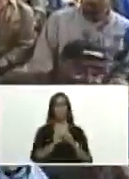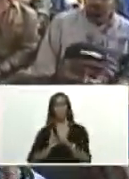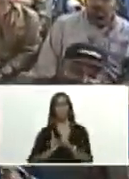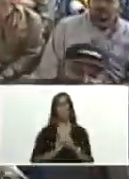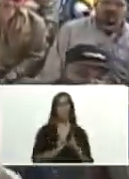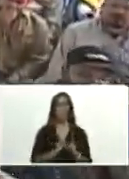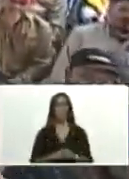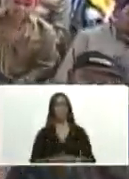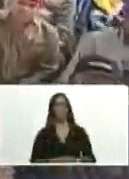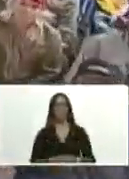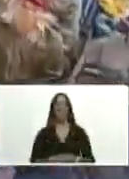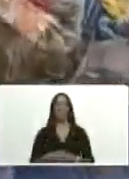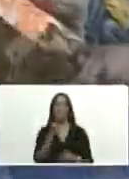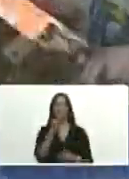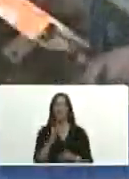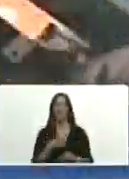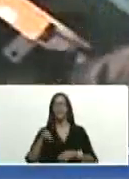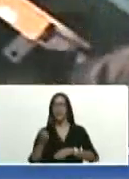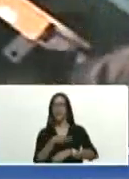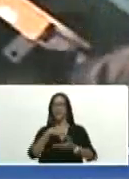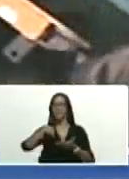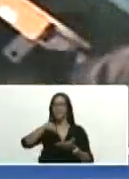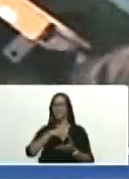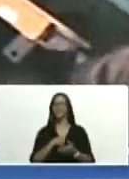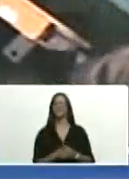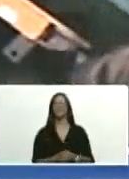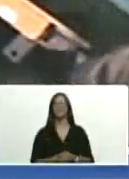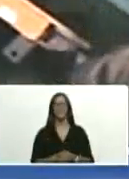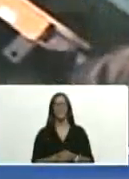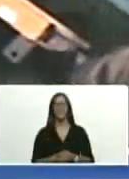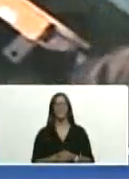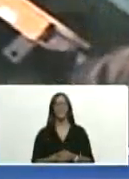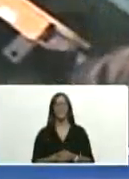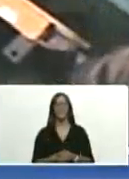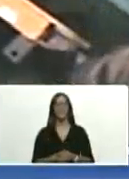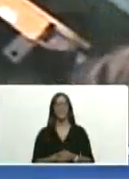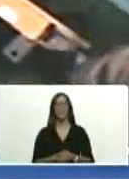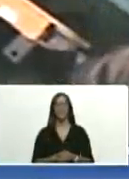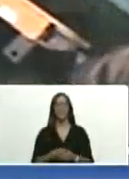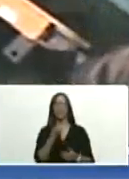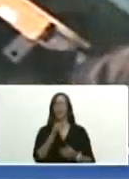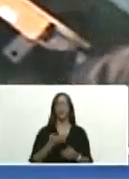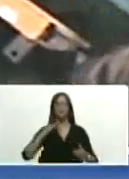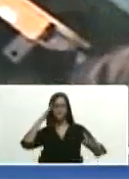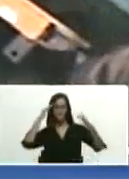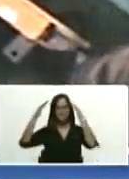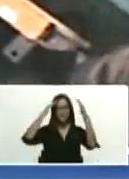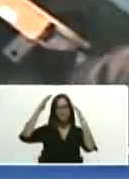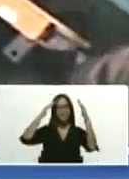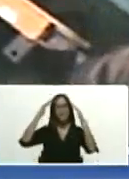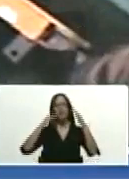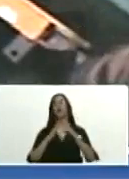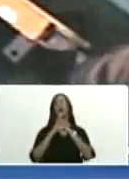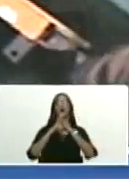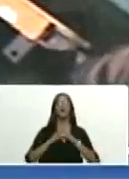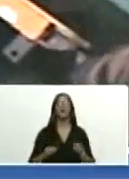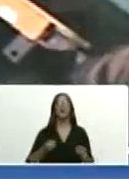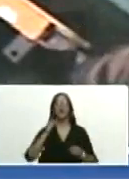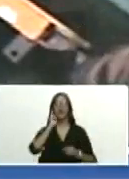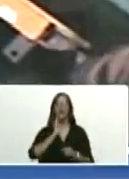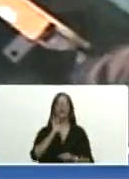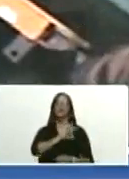negro está buenísimo el ritmo vale Ah bueno mis saludos a toda la